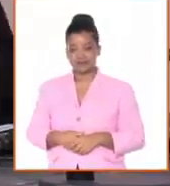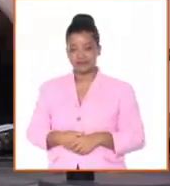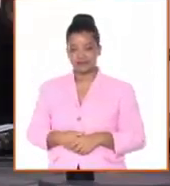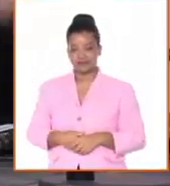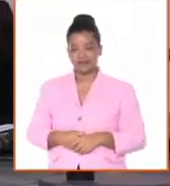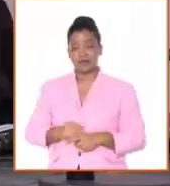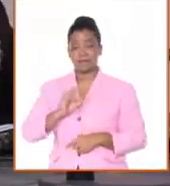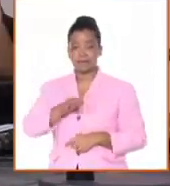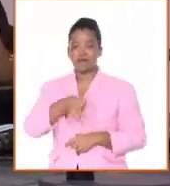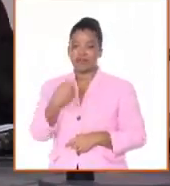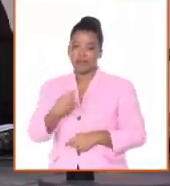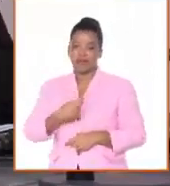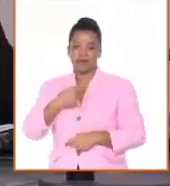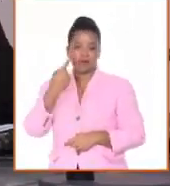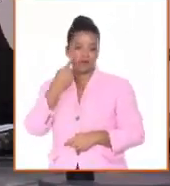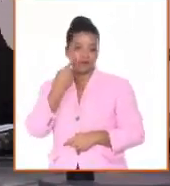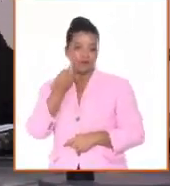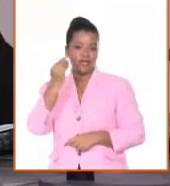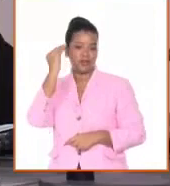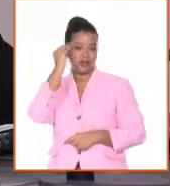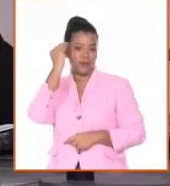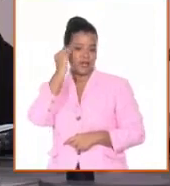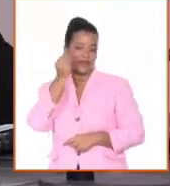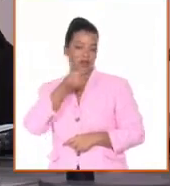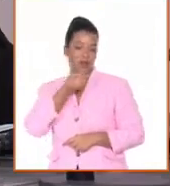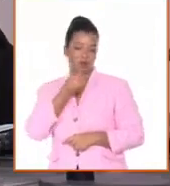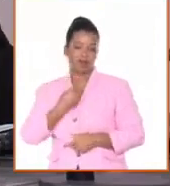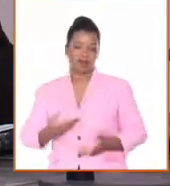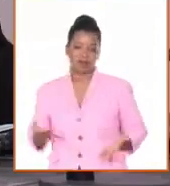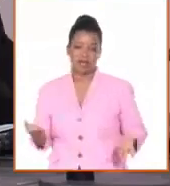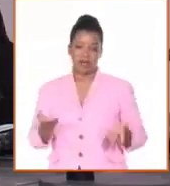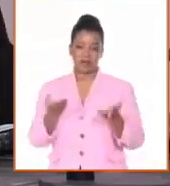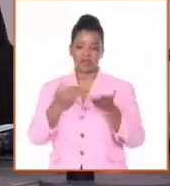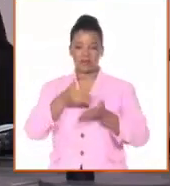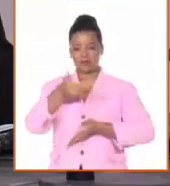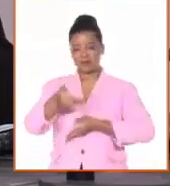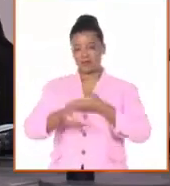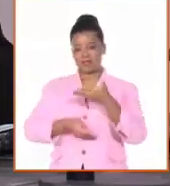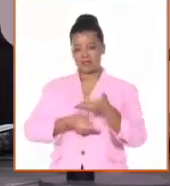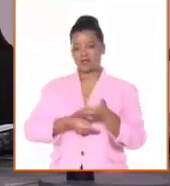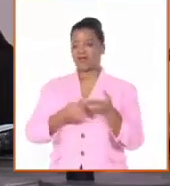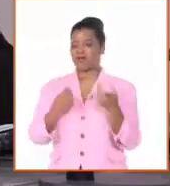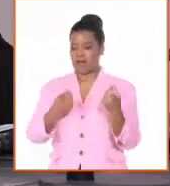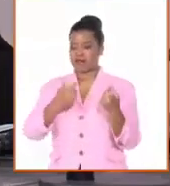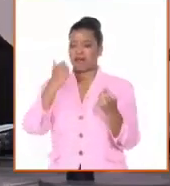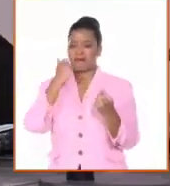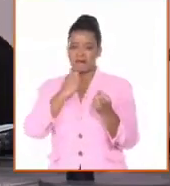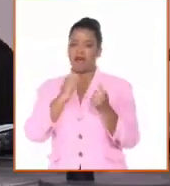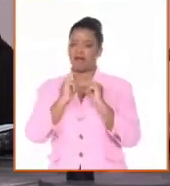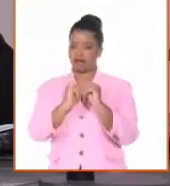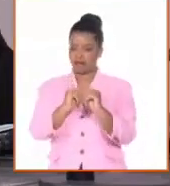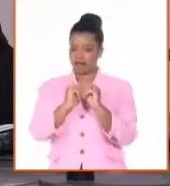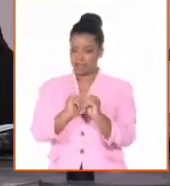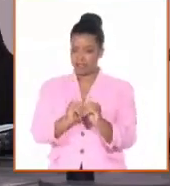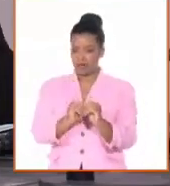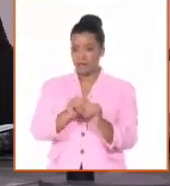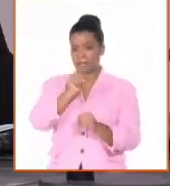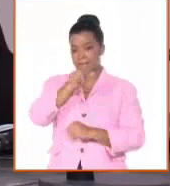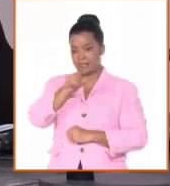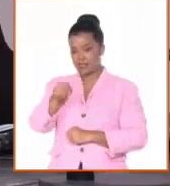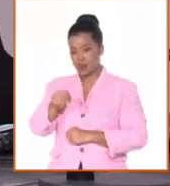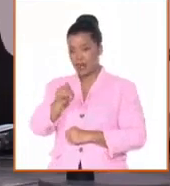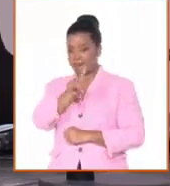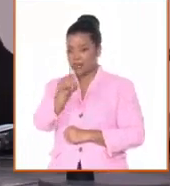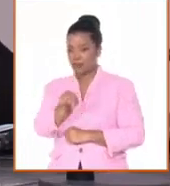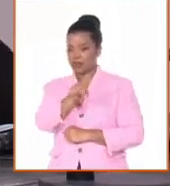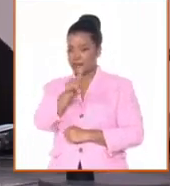implica conocimiento de ambas partes para poder avanzar en esos procesos Pero hay más opiniones y sobre todo opiniones que tienen que ver